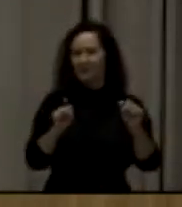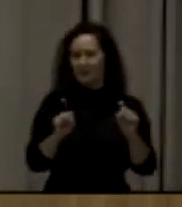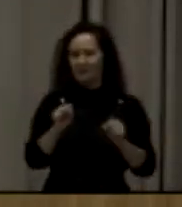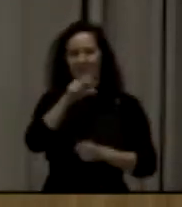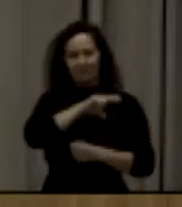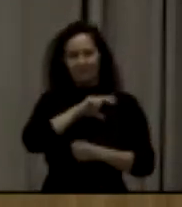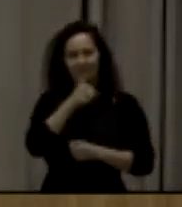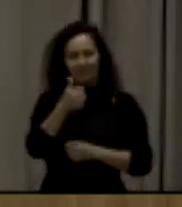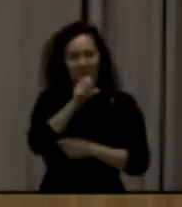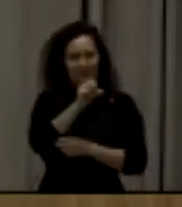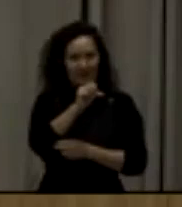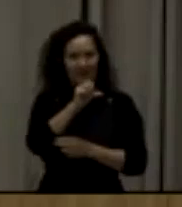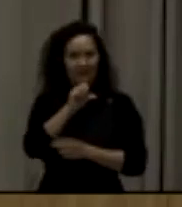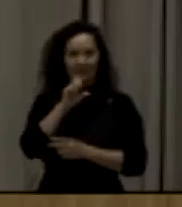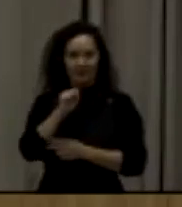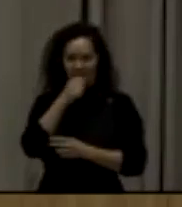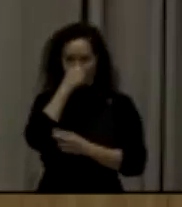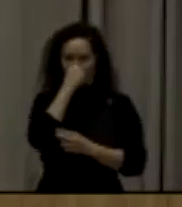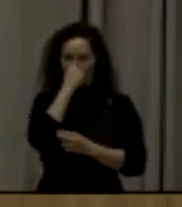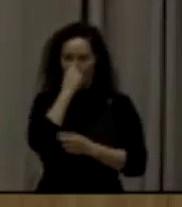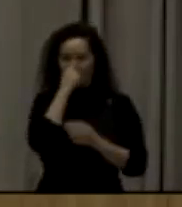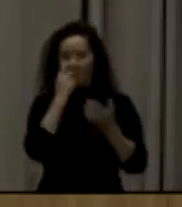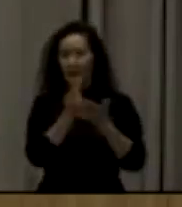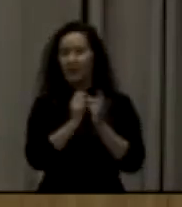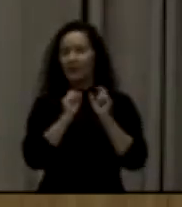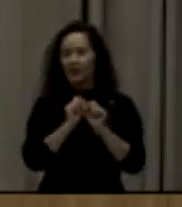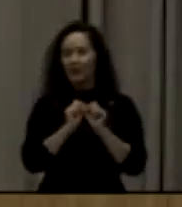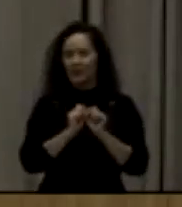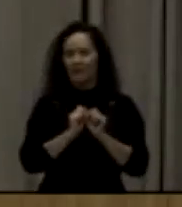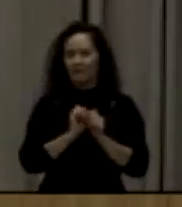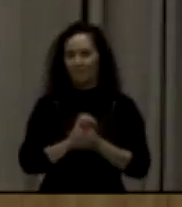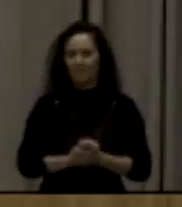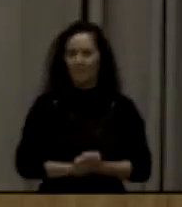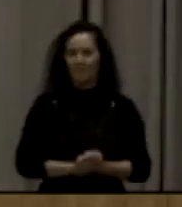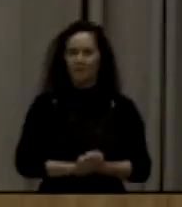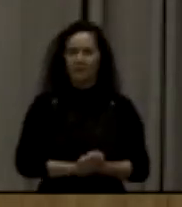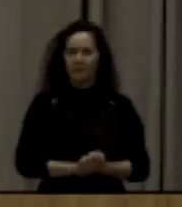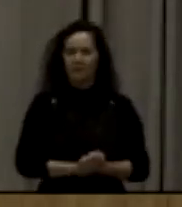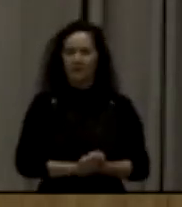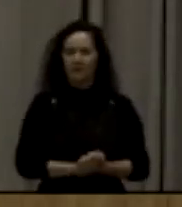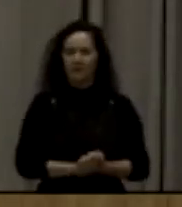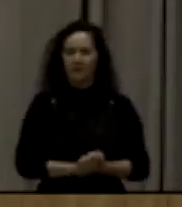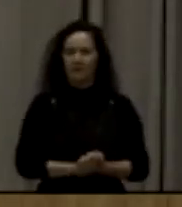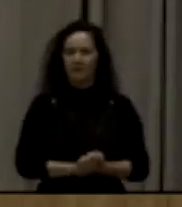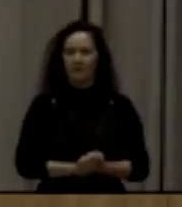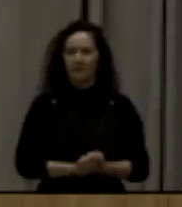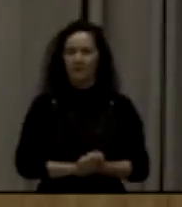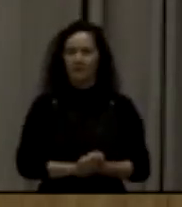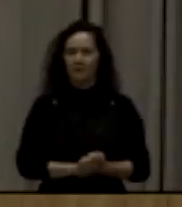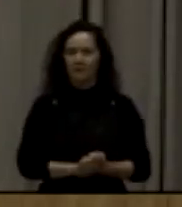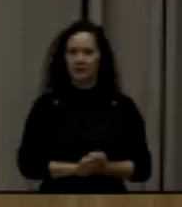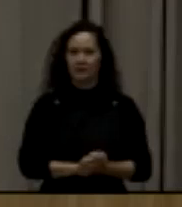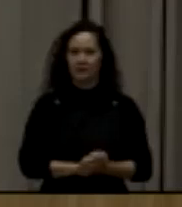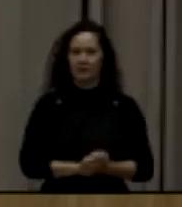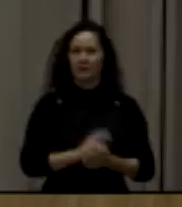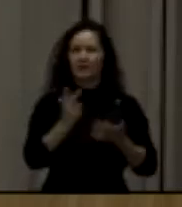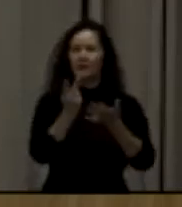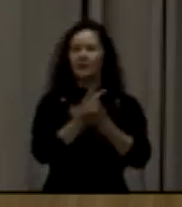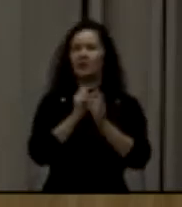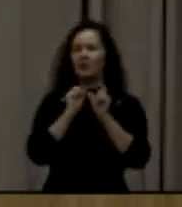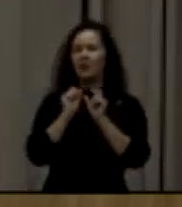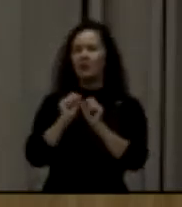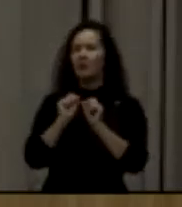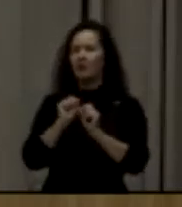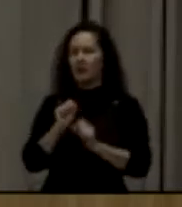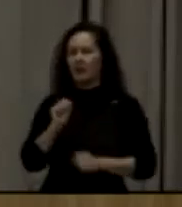noventa y ocho lo que ocurrió fue a la misma al mismo estilo de la ley 100 lo que ocurrió fue que